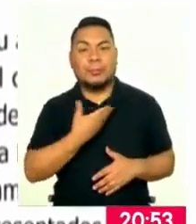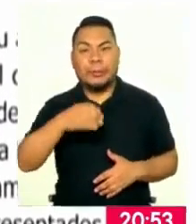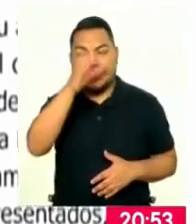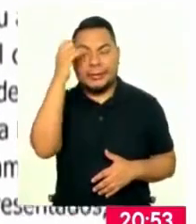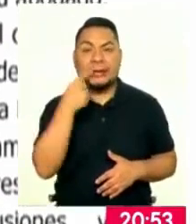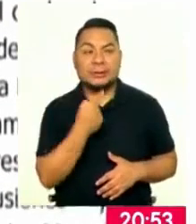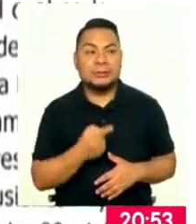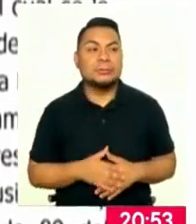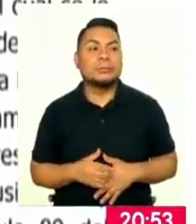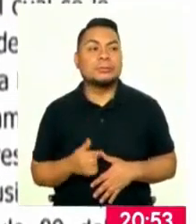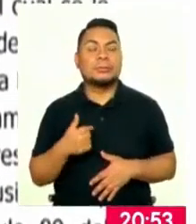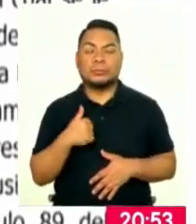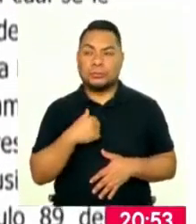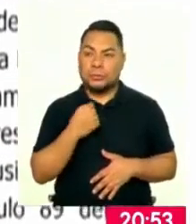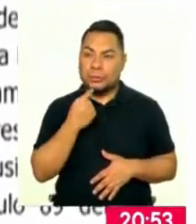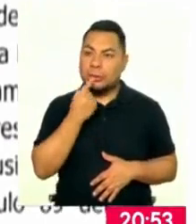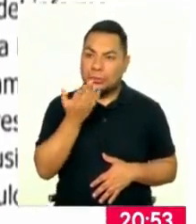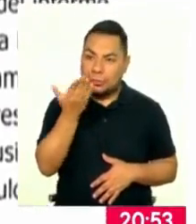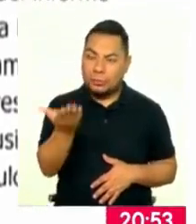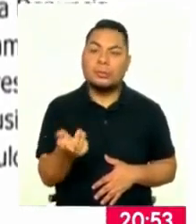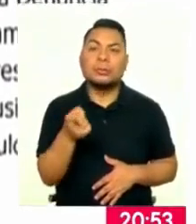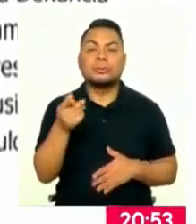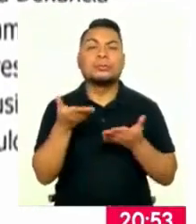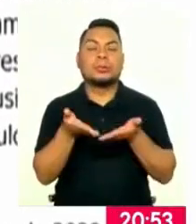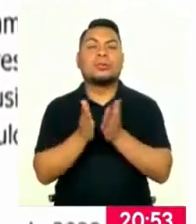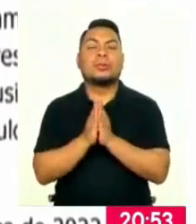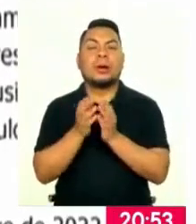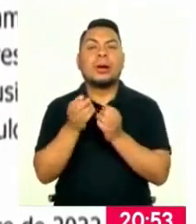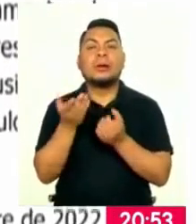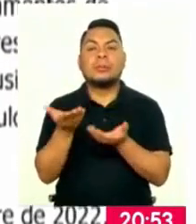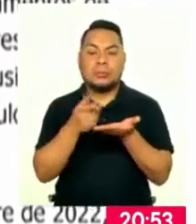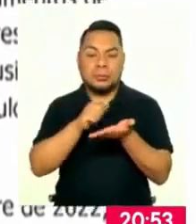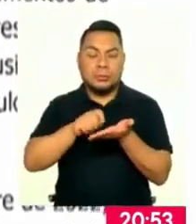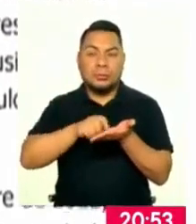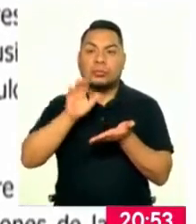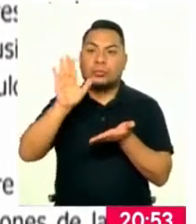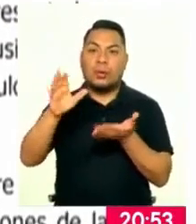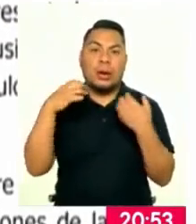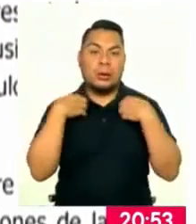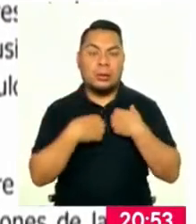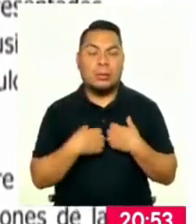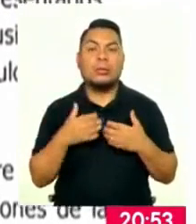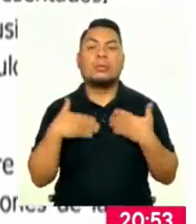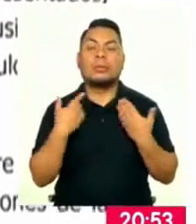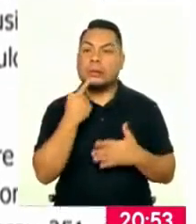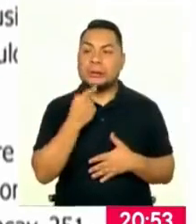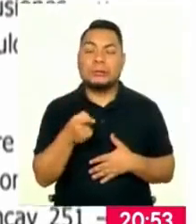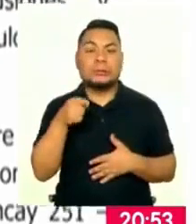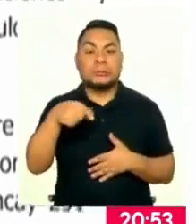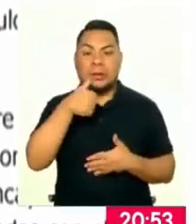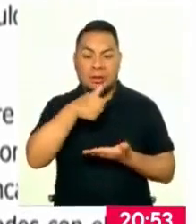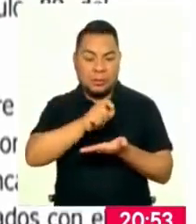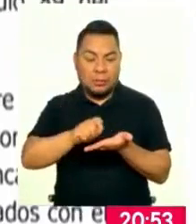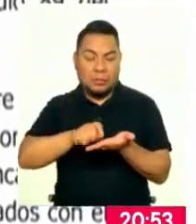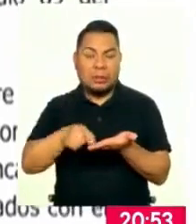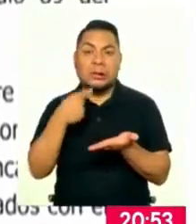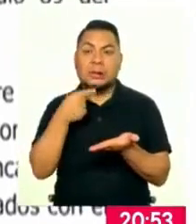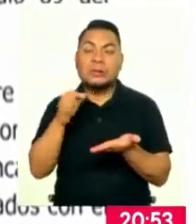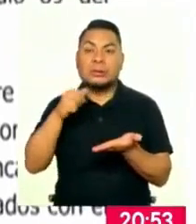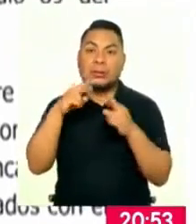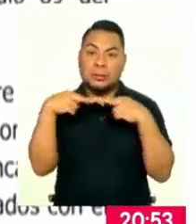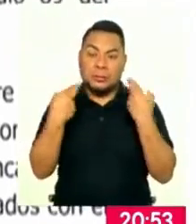Castillo. Dice, me dirijo a usted en atención a los oficios suscritos por usted y su abogado para hacerle notar que en el oficio por el cual se